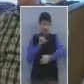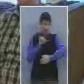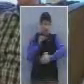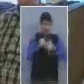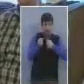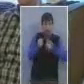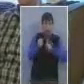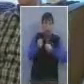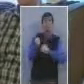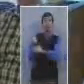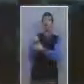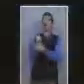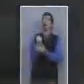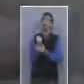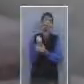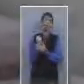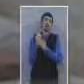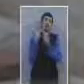esto.